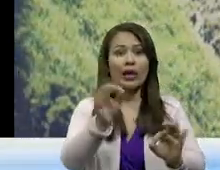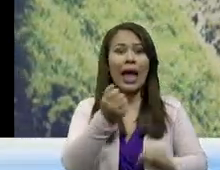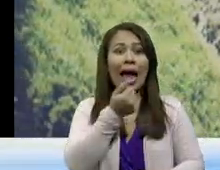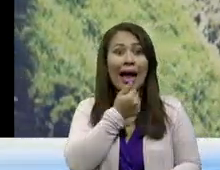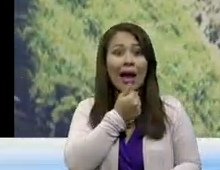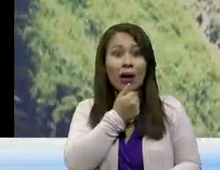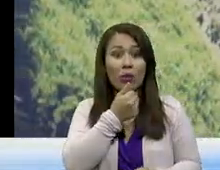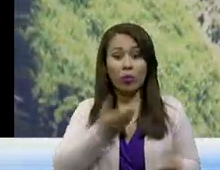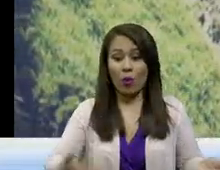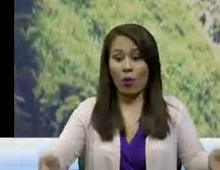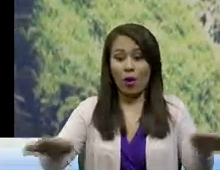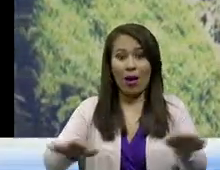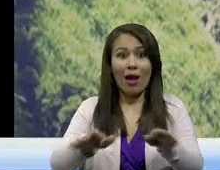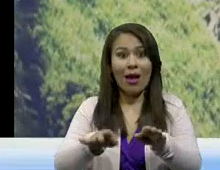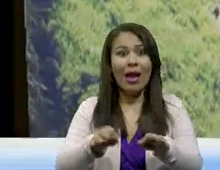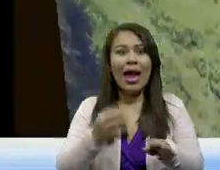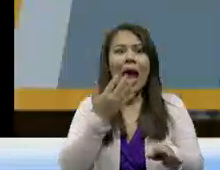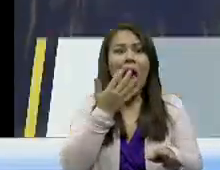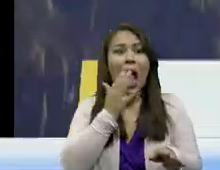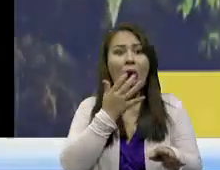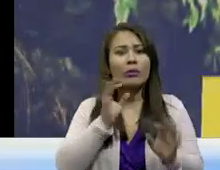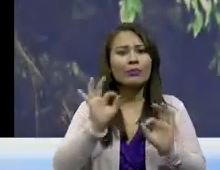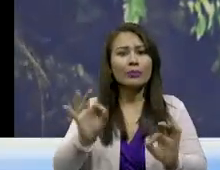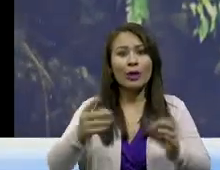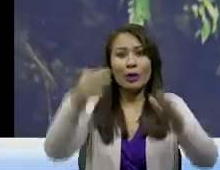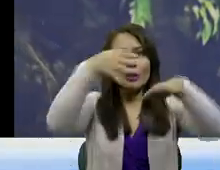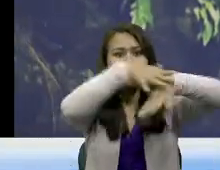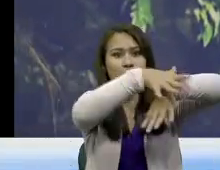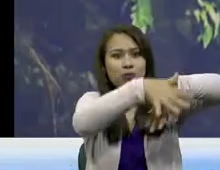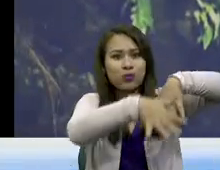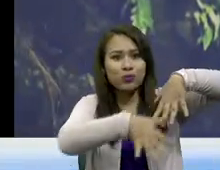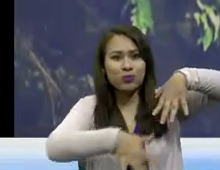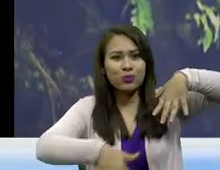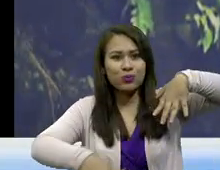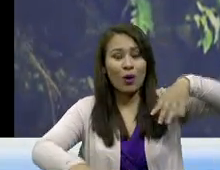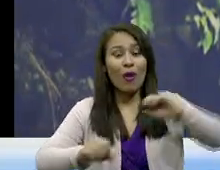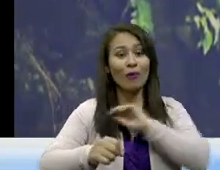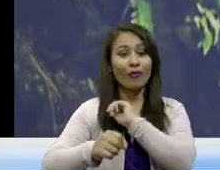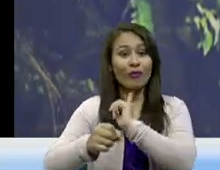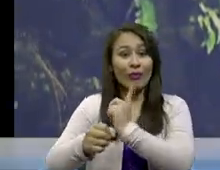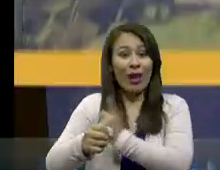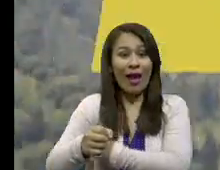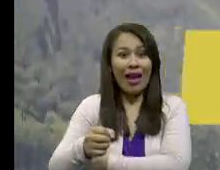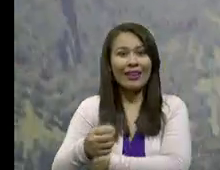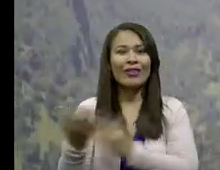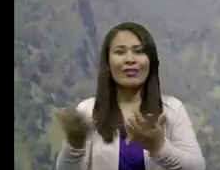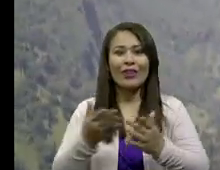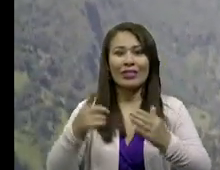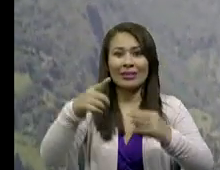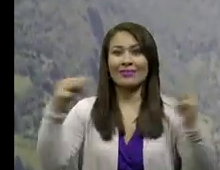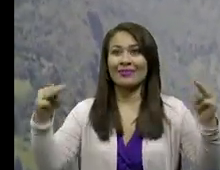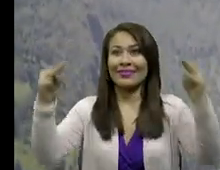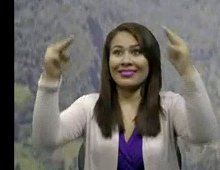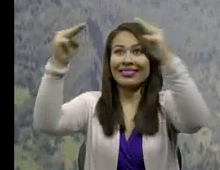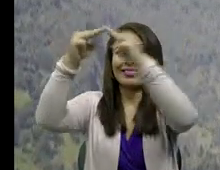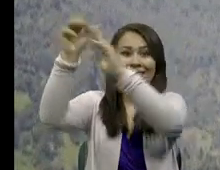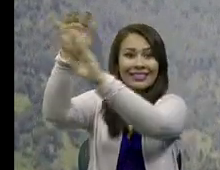con grandes pozos de aguas cristalinas, que se alimentan de gruesos chorros que vienen de la cordillera de